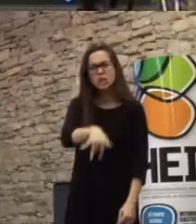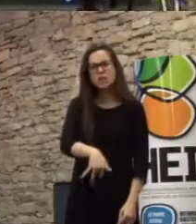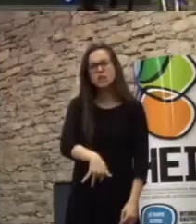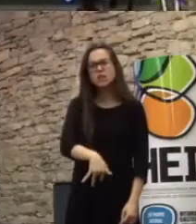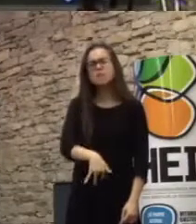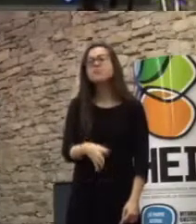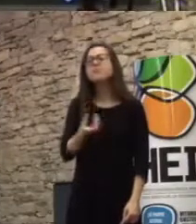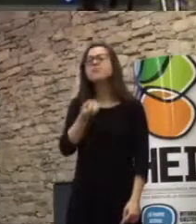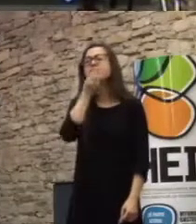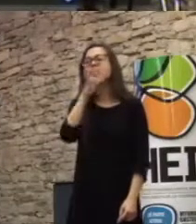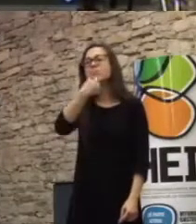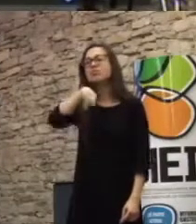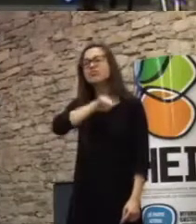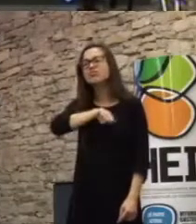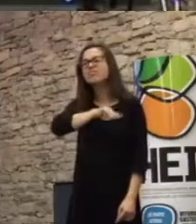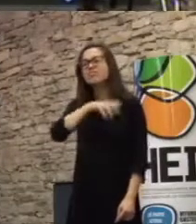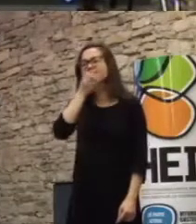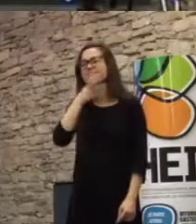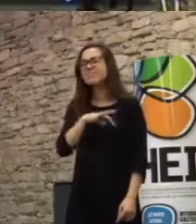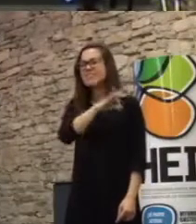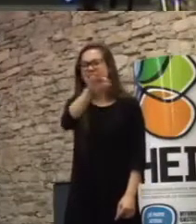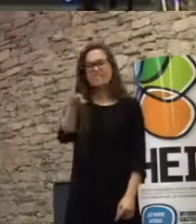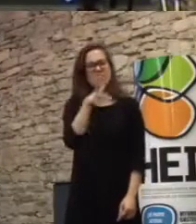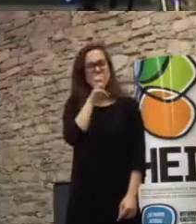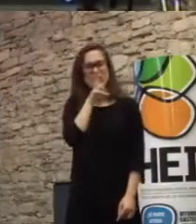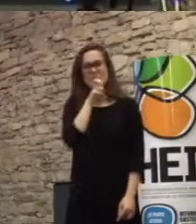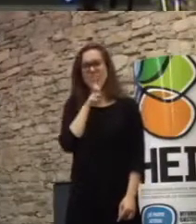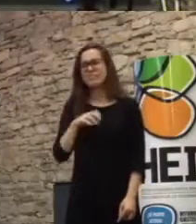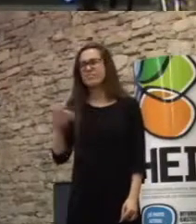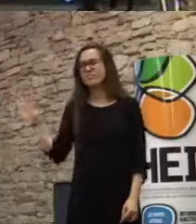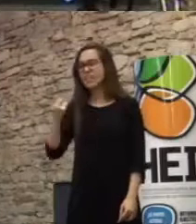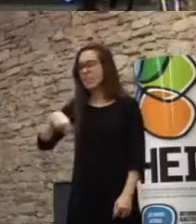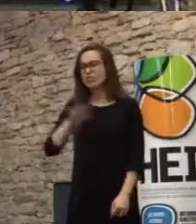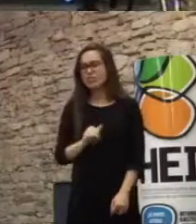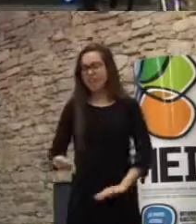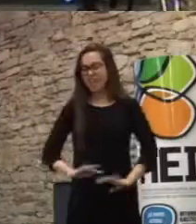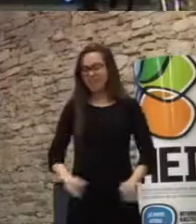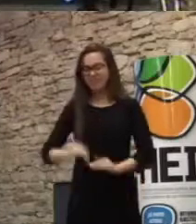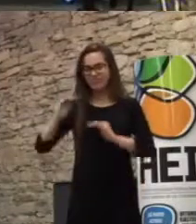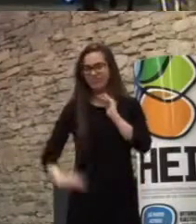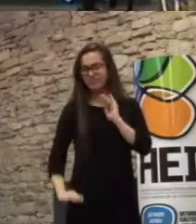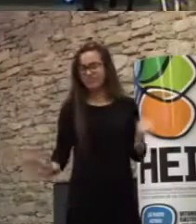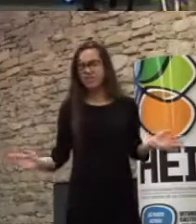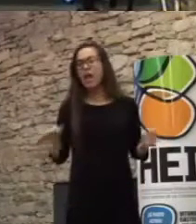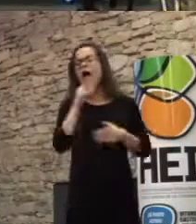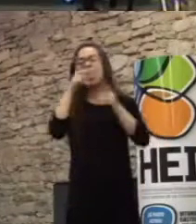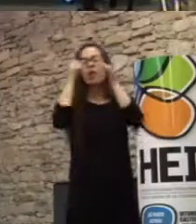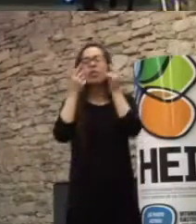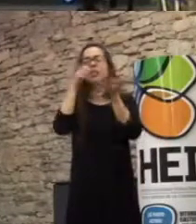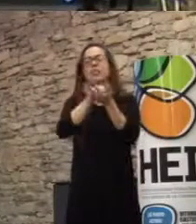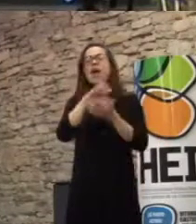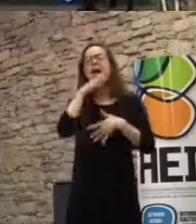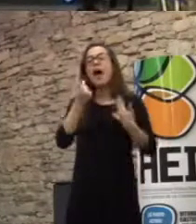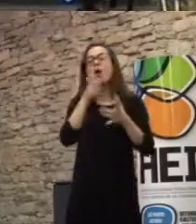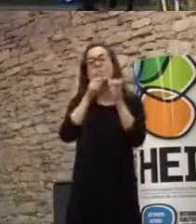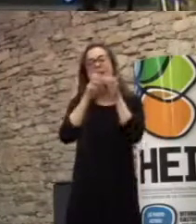qué tal os sentís vamos bien no se dejaría a la altura del barro ahora cerrar los ojos otra vez por favor y vamos a hacer otro